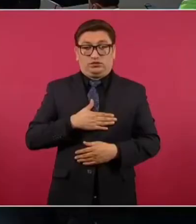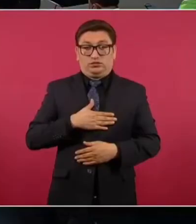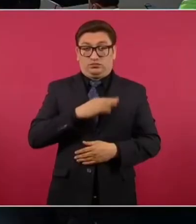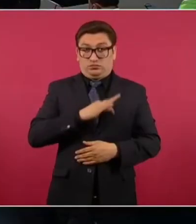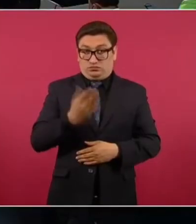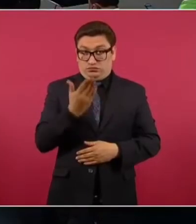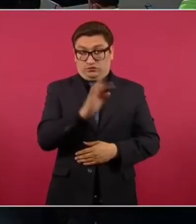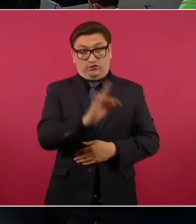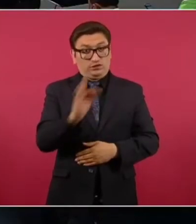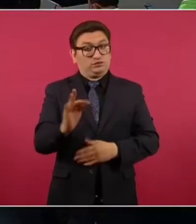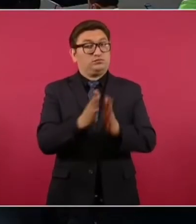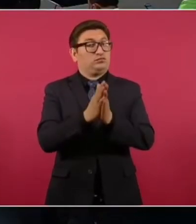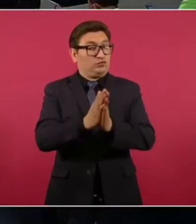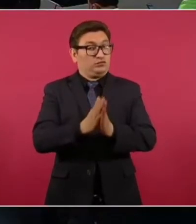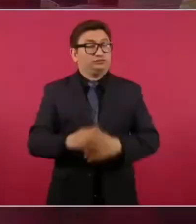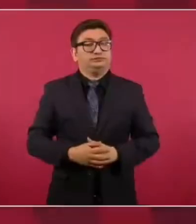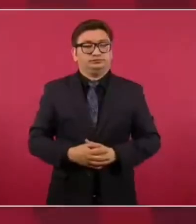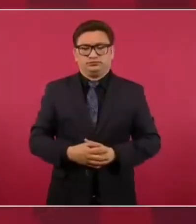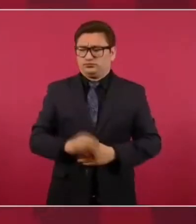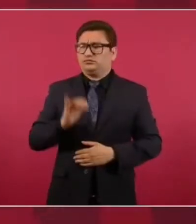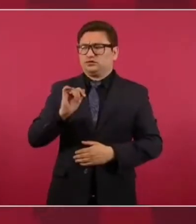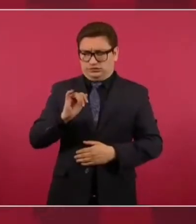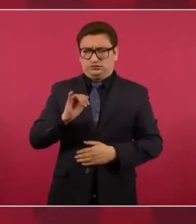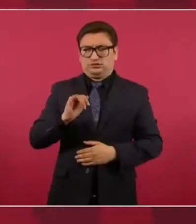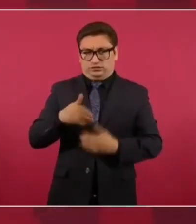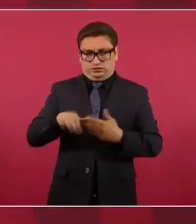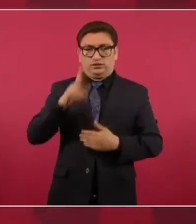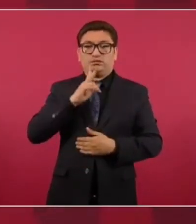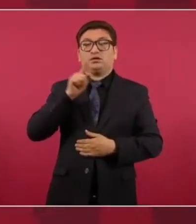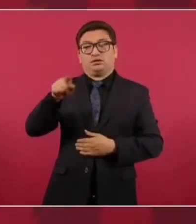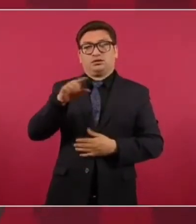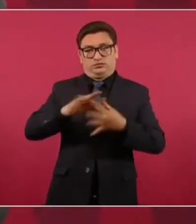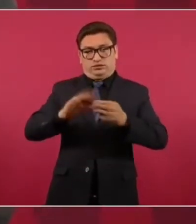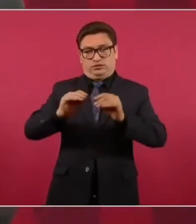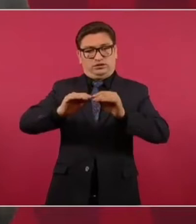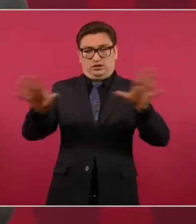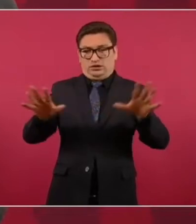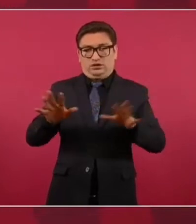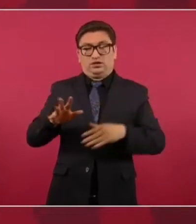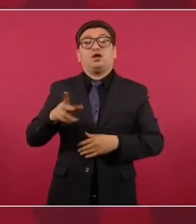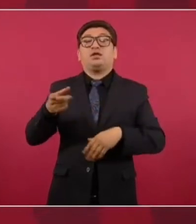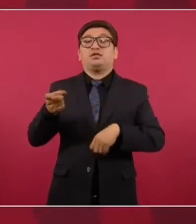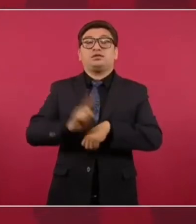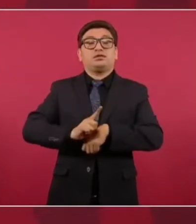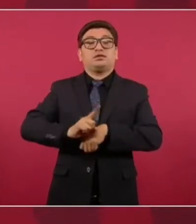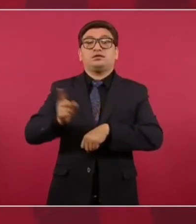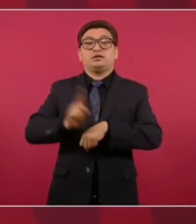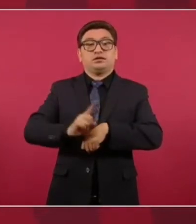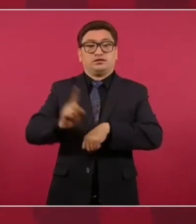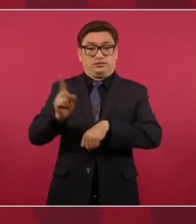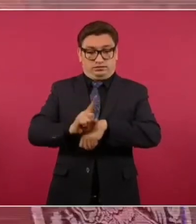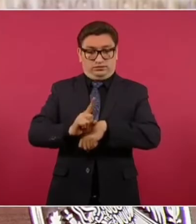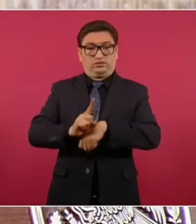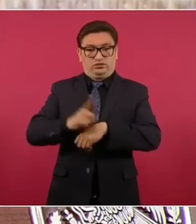presidente? Por favor. Sí, vamos viéndolo. Nada más que te quede claro que todos los días ¿Le queda